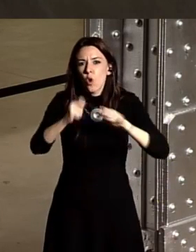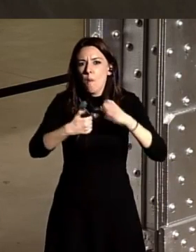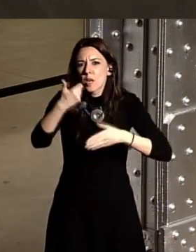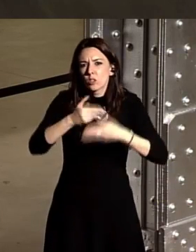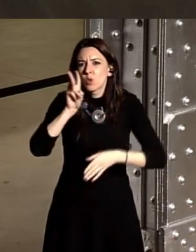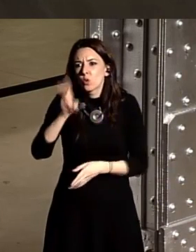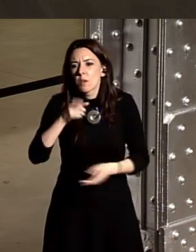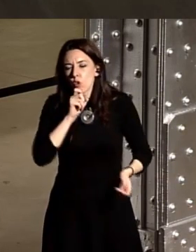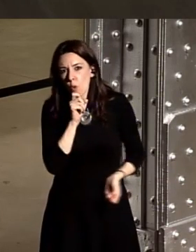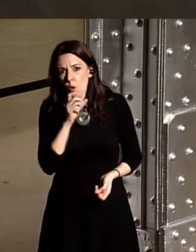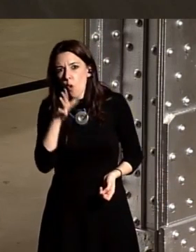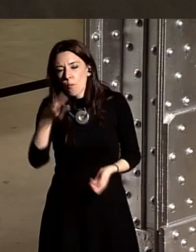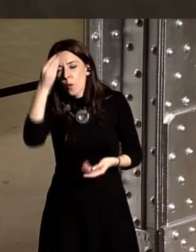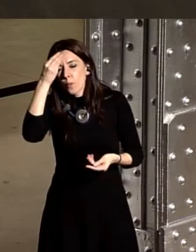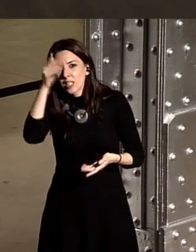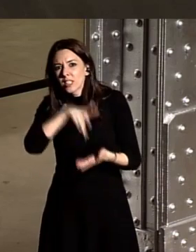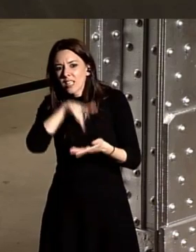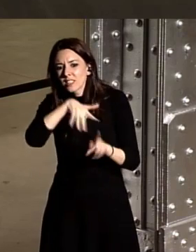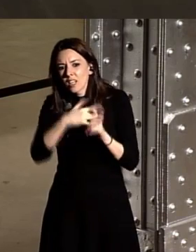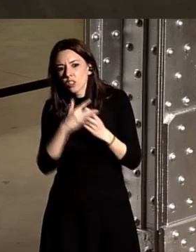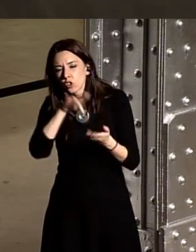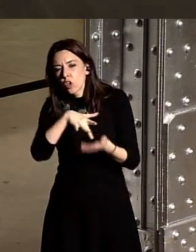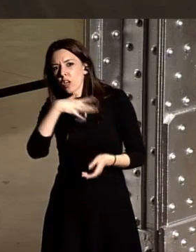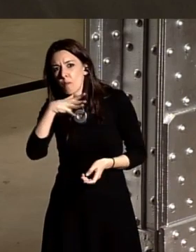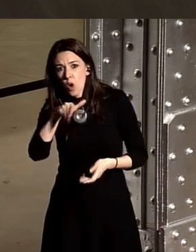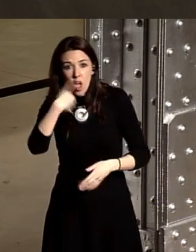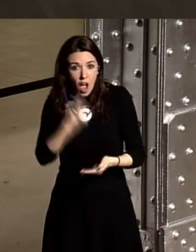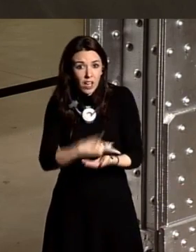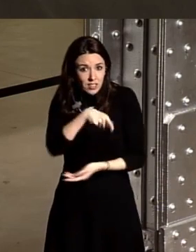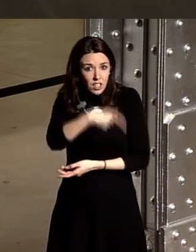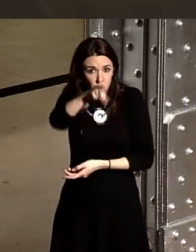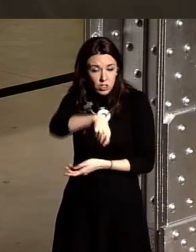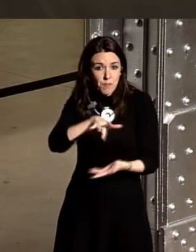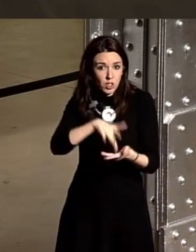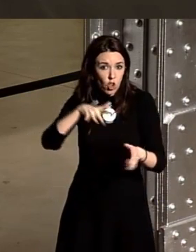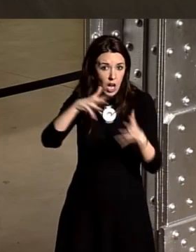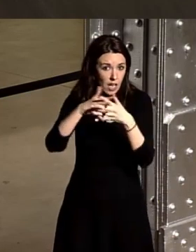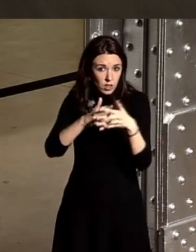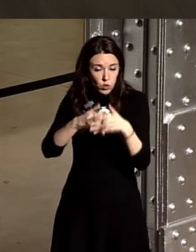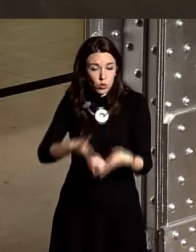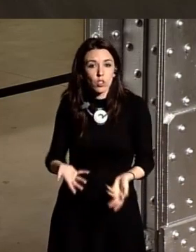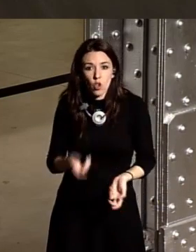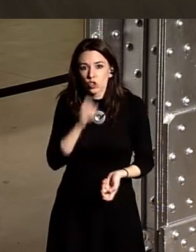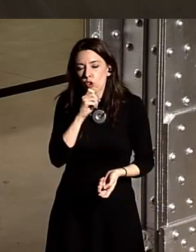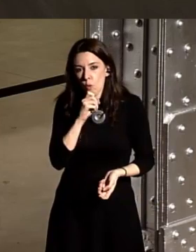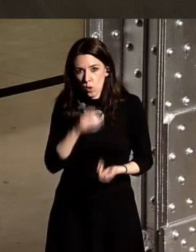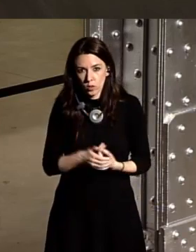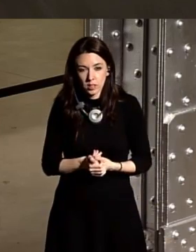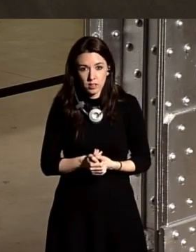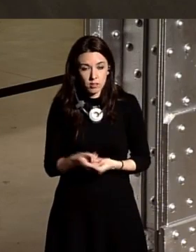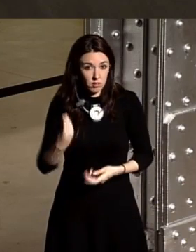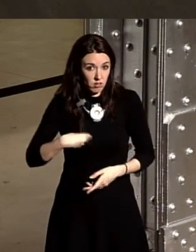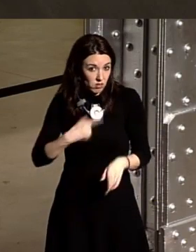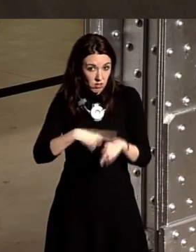qué crees que ha ocurrido esto y hasta qué punto esto también ha pasado en Estados Unidos? Bueno, la misma cosa